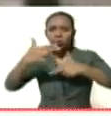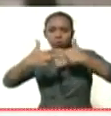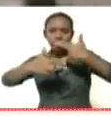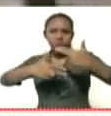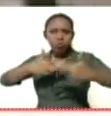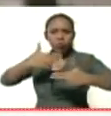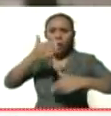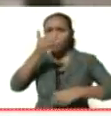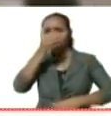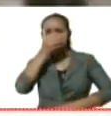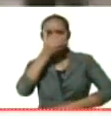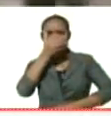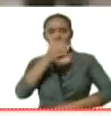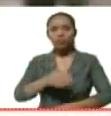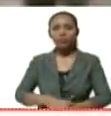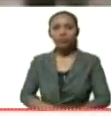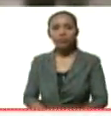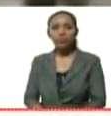los terroristas.